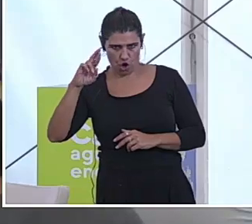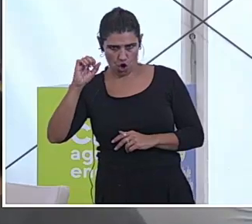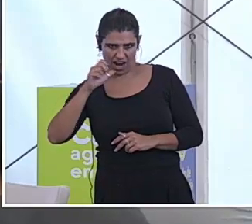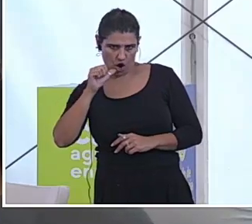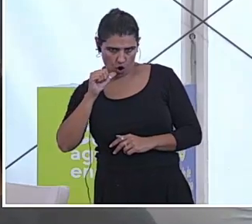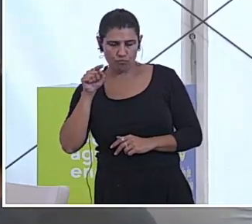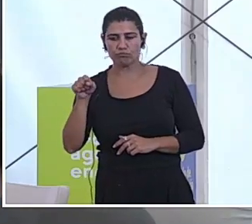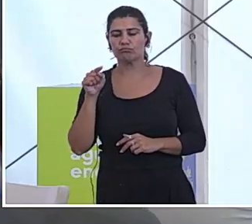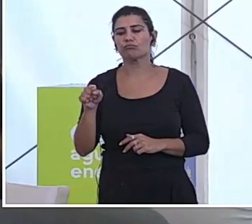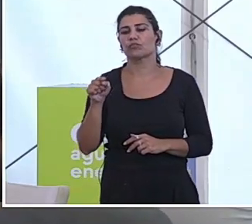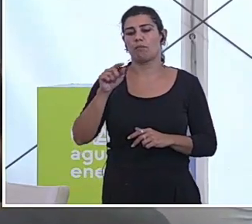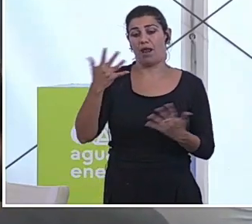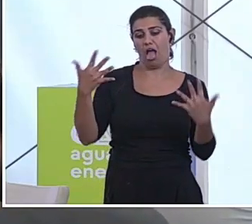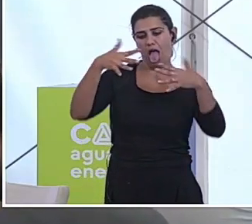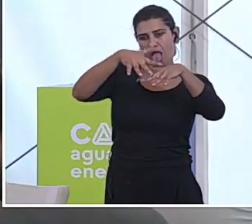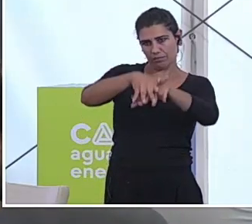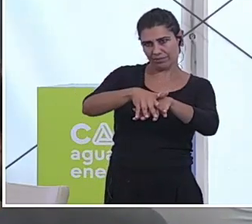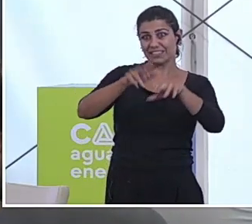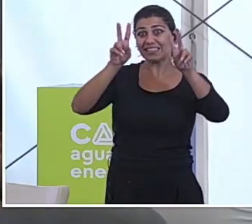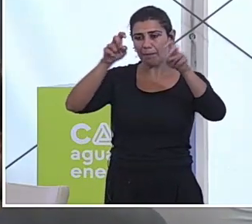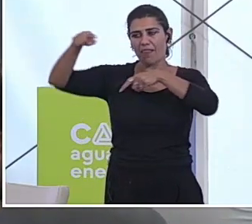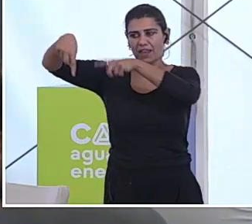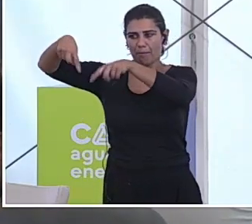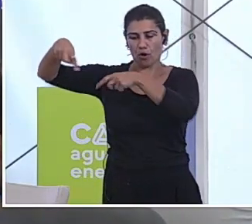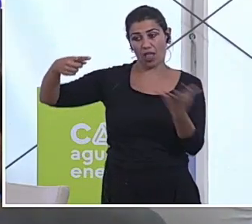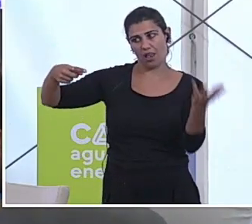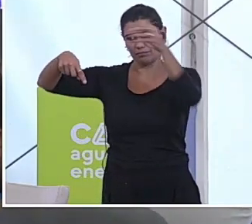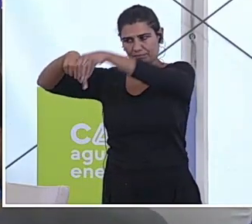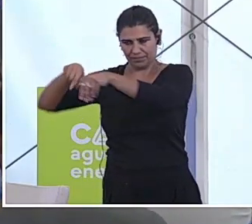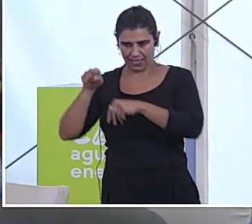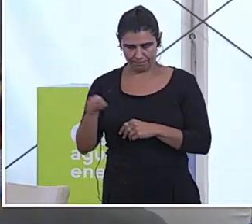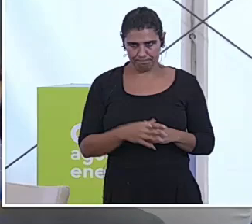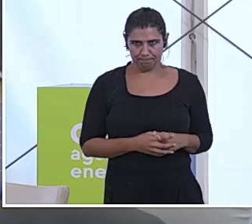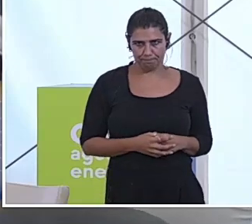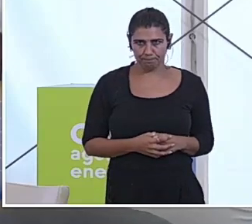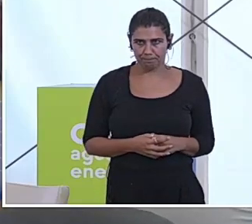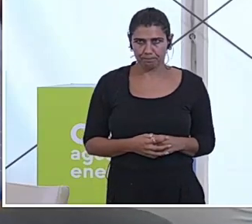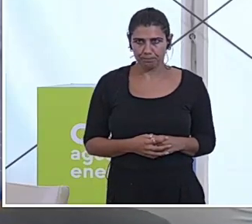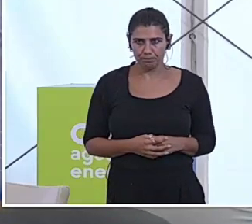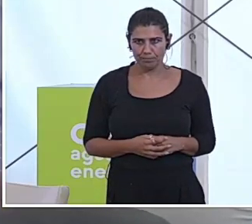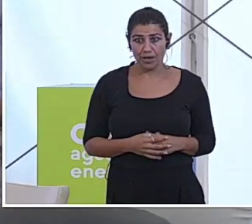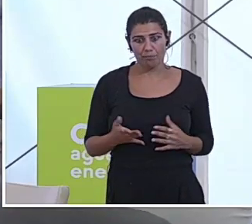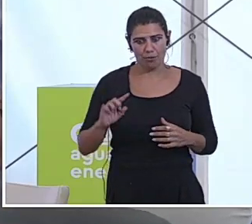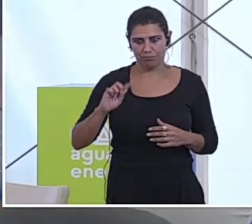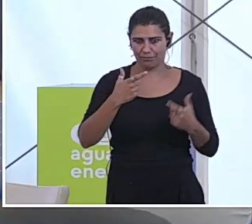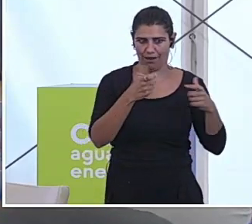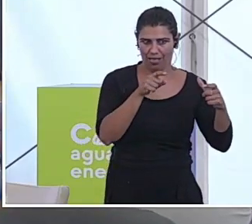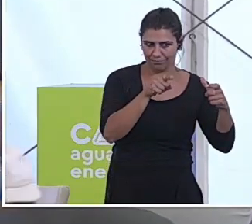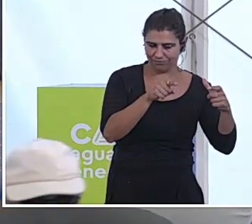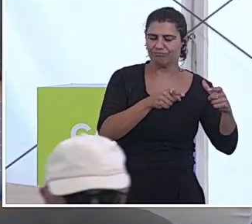aplicar energías renovables en el transporte. Pero principalmente, y hay que poner el énfasis en la primera parte de